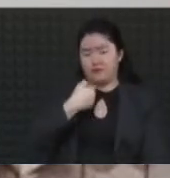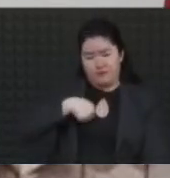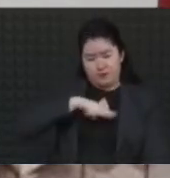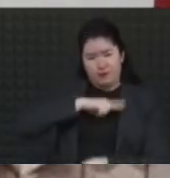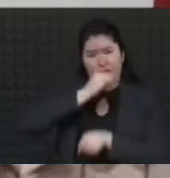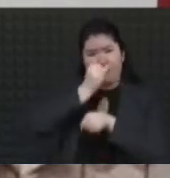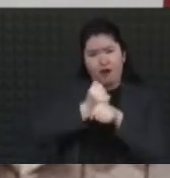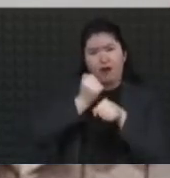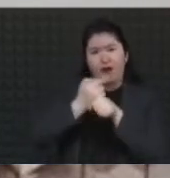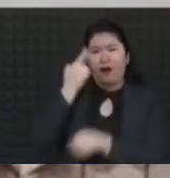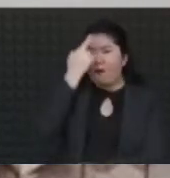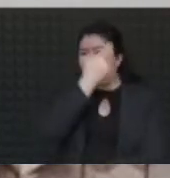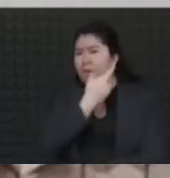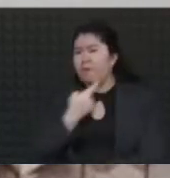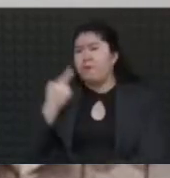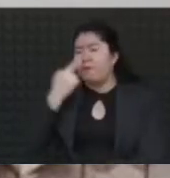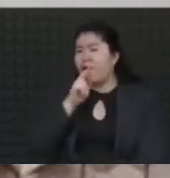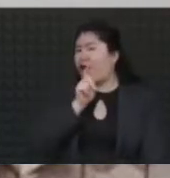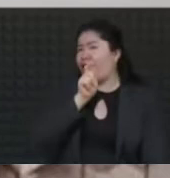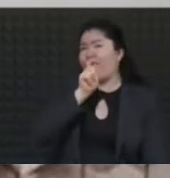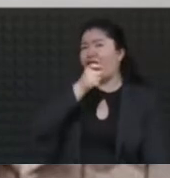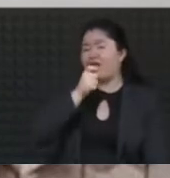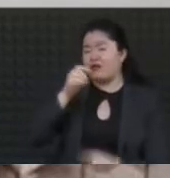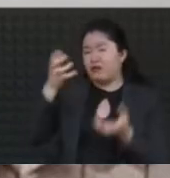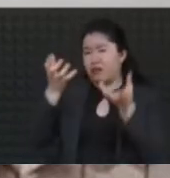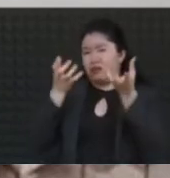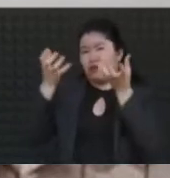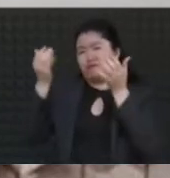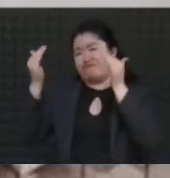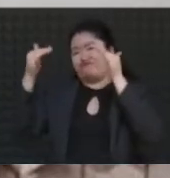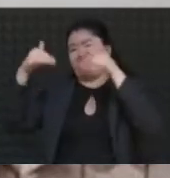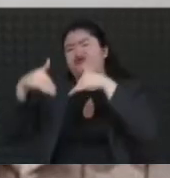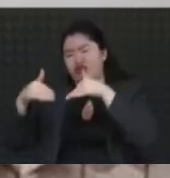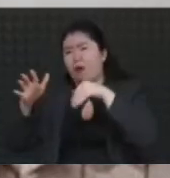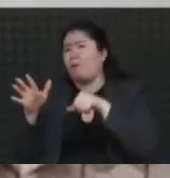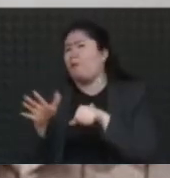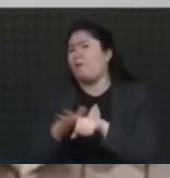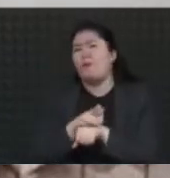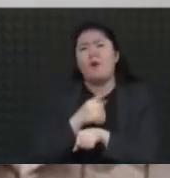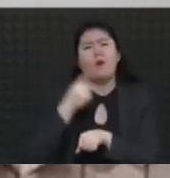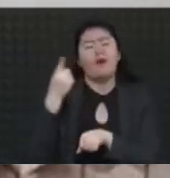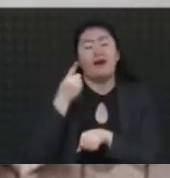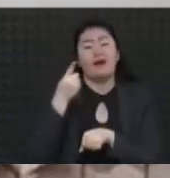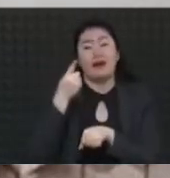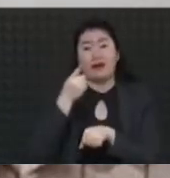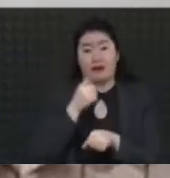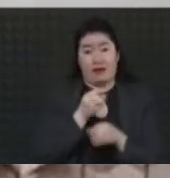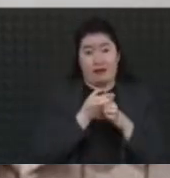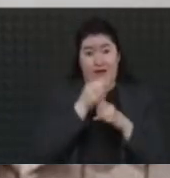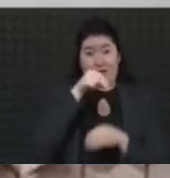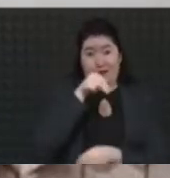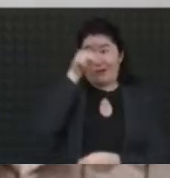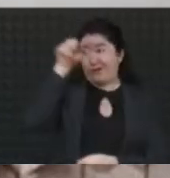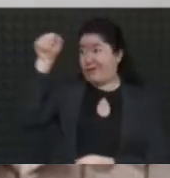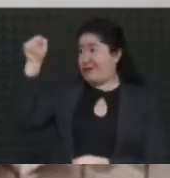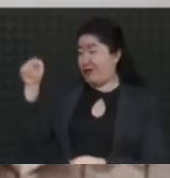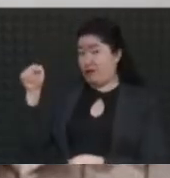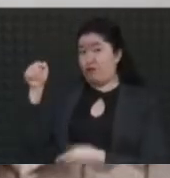indicaron que el colapso ocurrió como resultado del pandeo de las vigas norte y